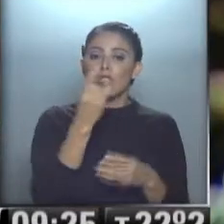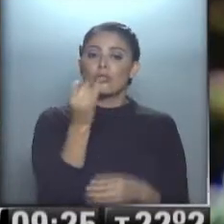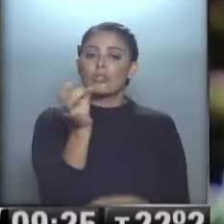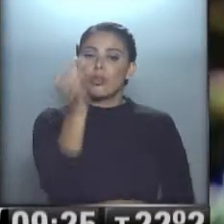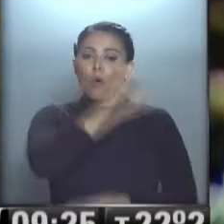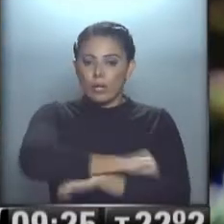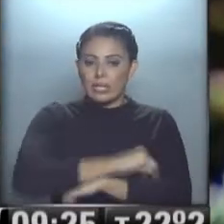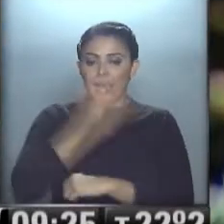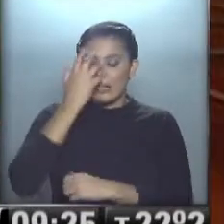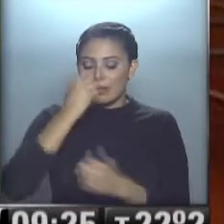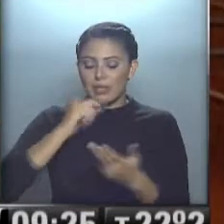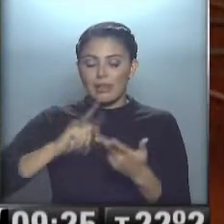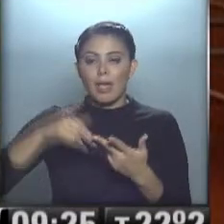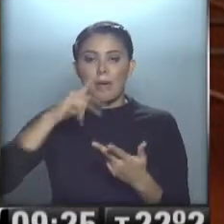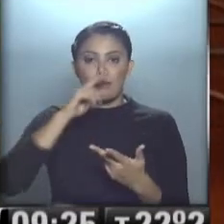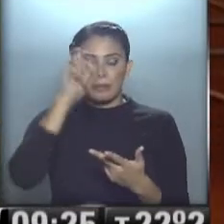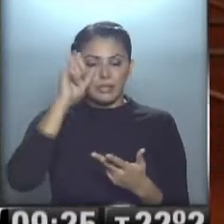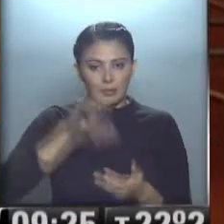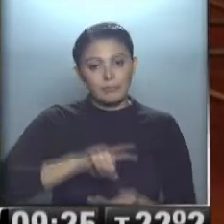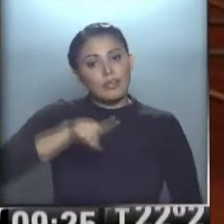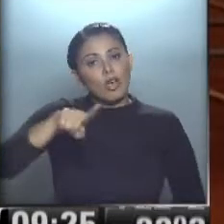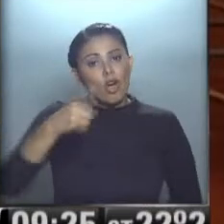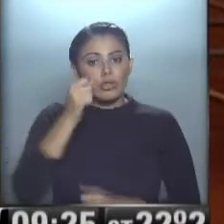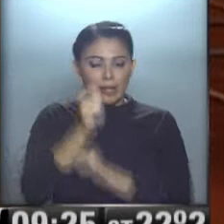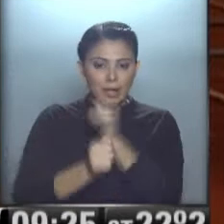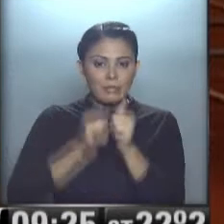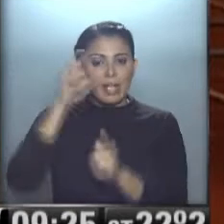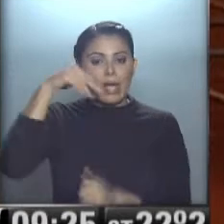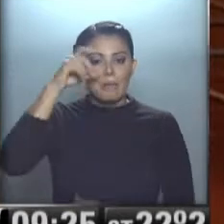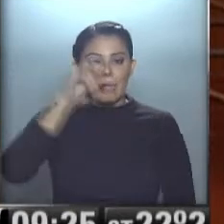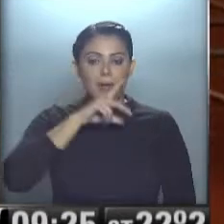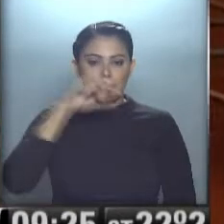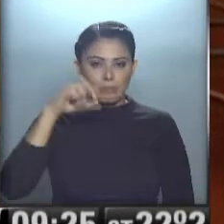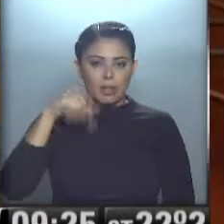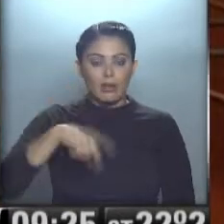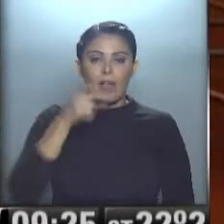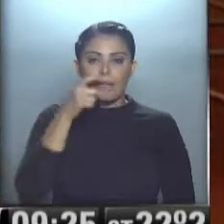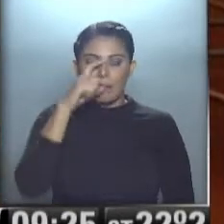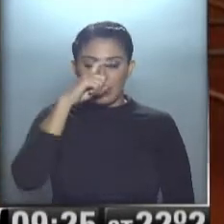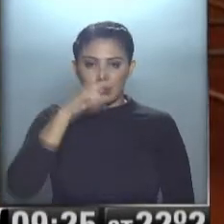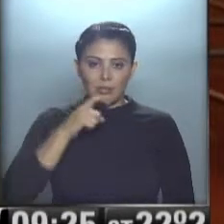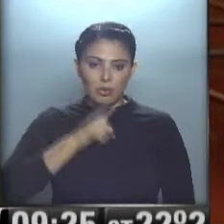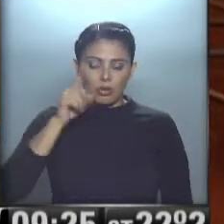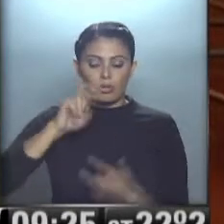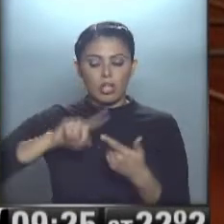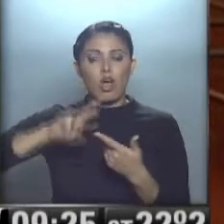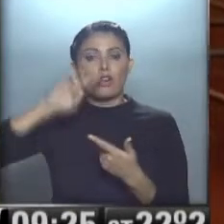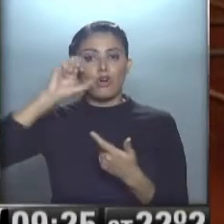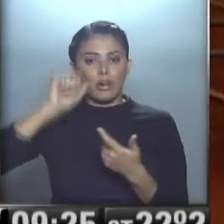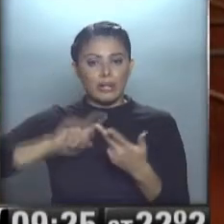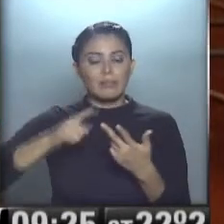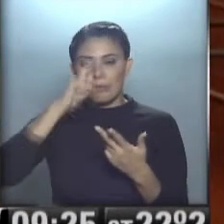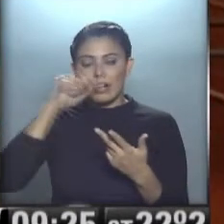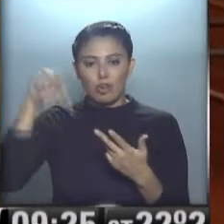operación del San Martín y el Mitre. Por su parte, la otra empresa, MEPA, concesionaria del Belgrano Norte, quedó a cargo del Roca y el Belgrano Sur.